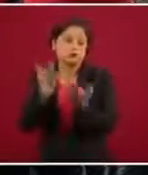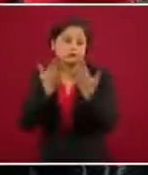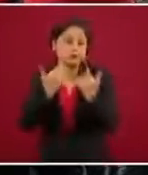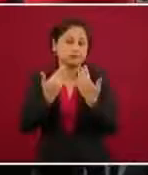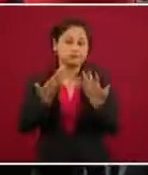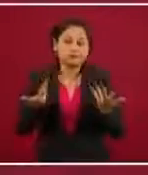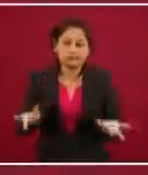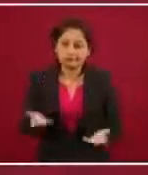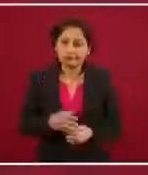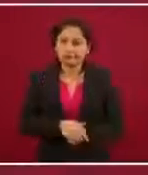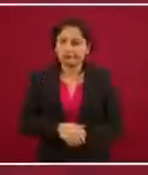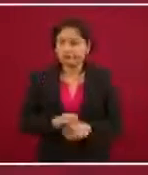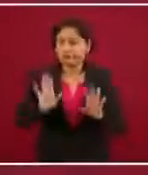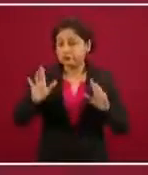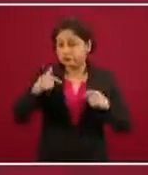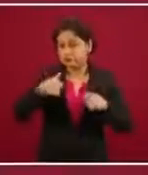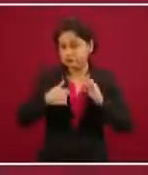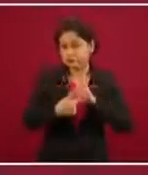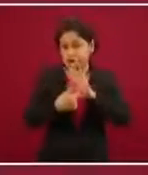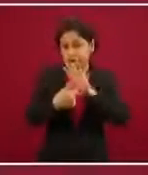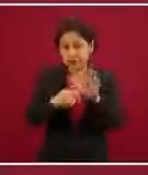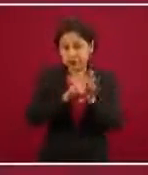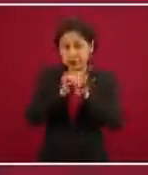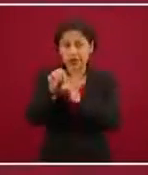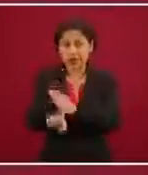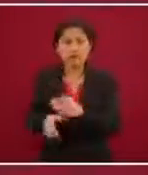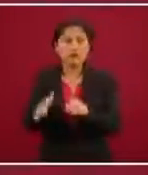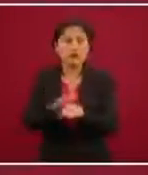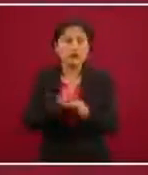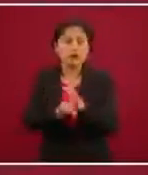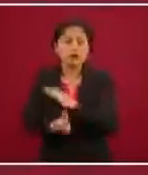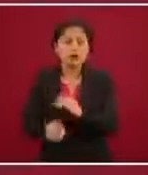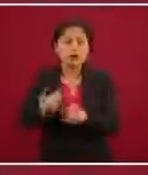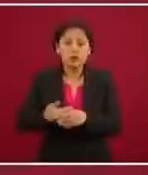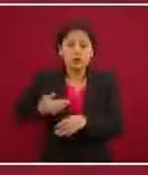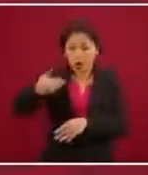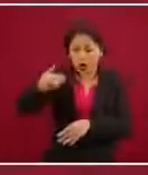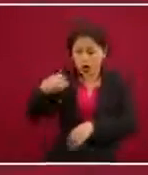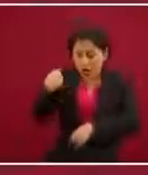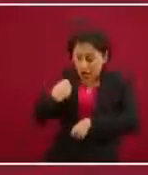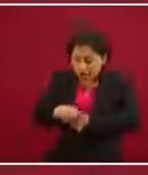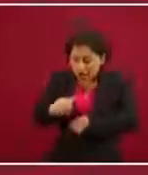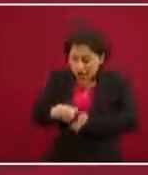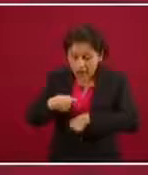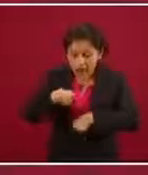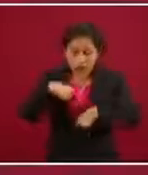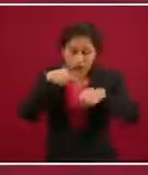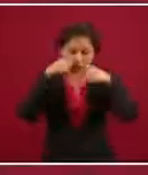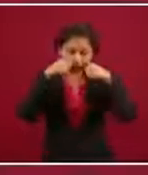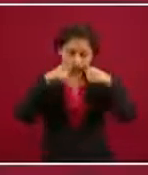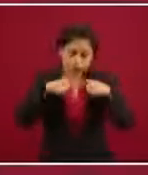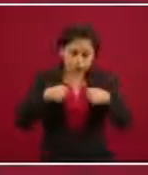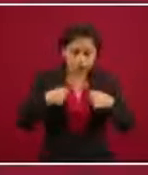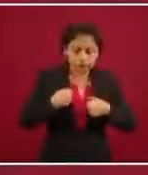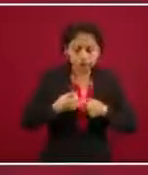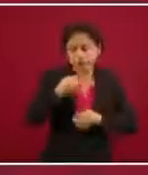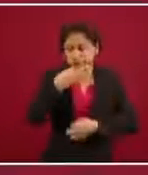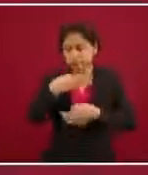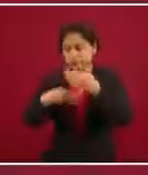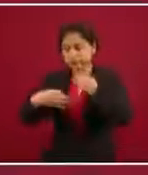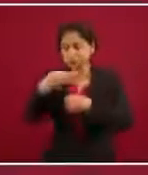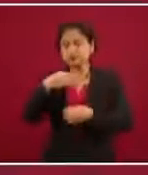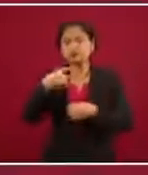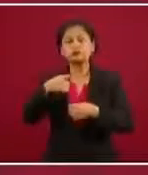como muchas otras cosas, como el tratamiento, tratamiento para esto pues generó decenas, centenas, no, centenas no,